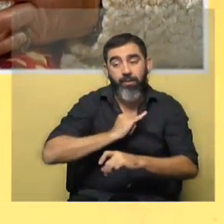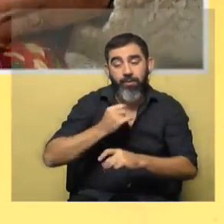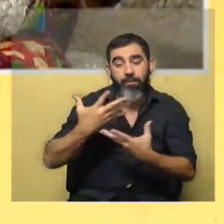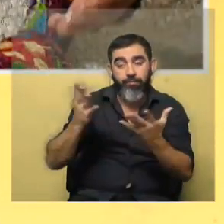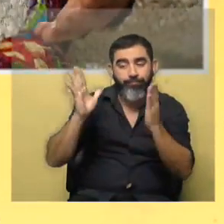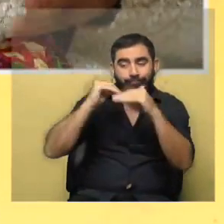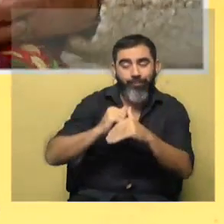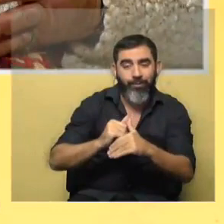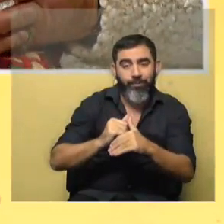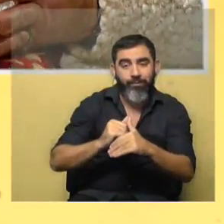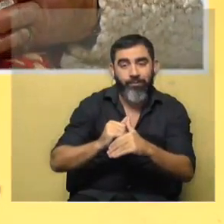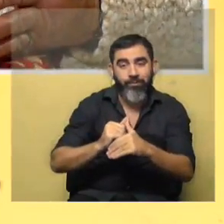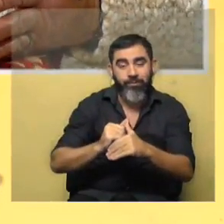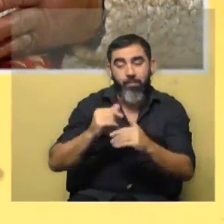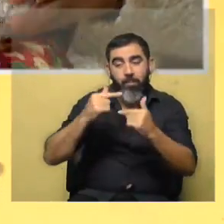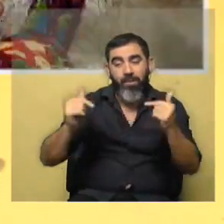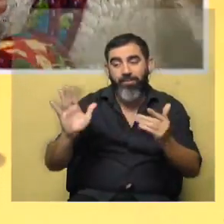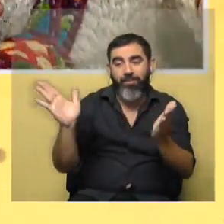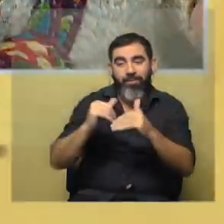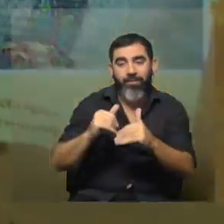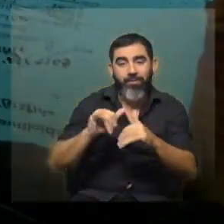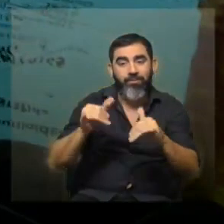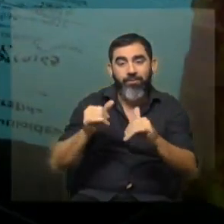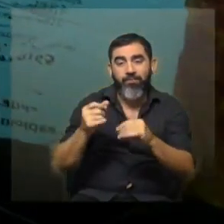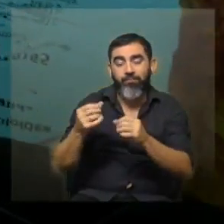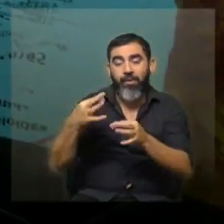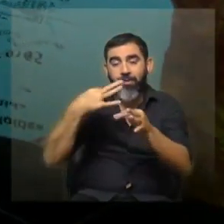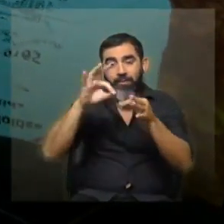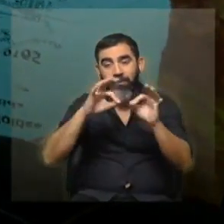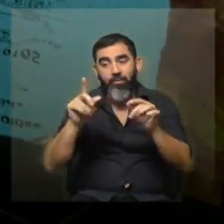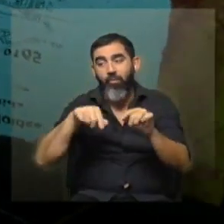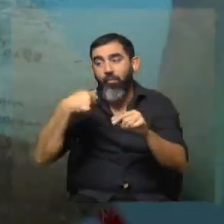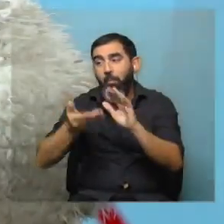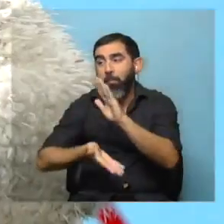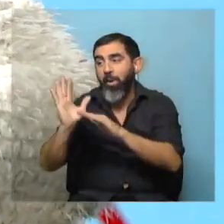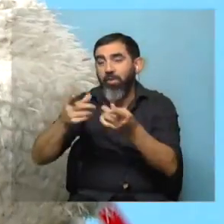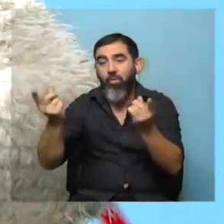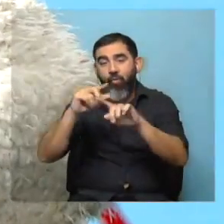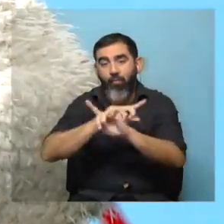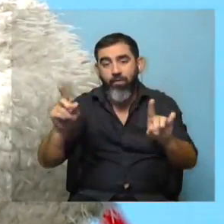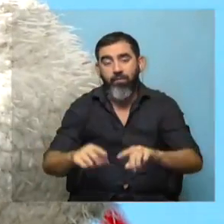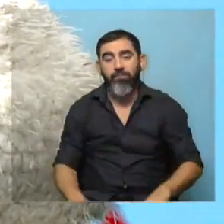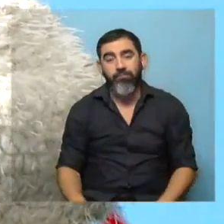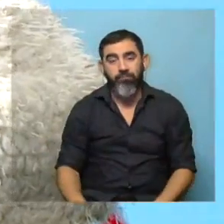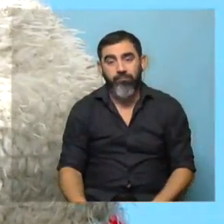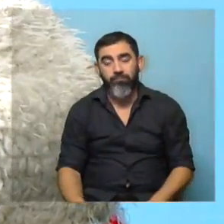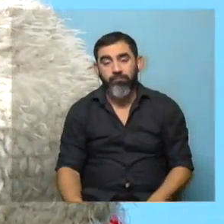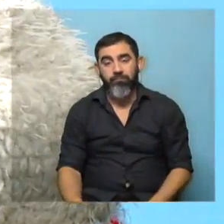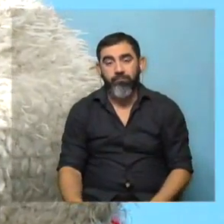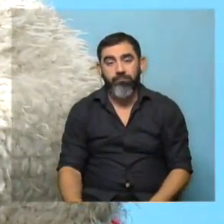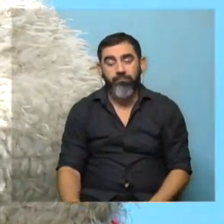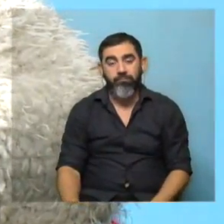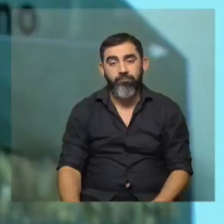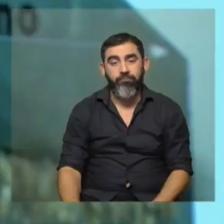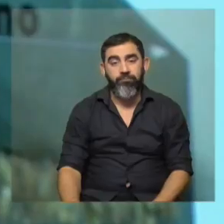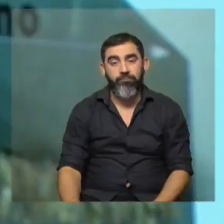podemos contar con ese material que ya fue descrito. ¿Se fueron llevados y no volvieron? Sí, no volvieron. Después les voy a ahondar en eso.